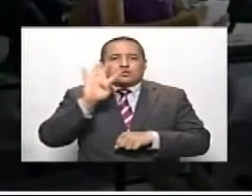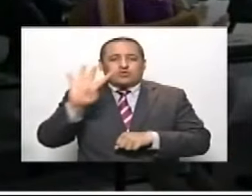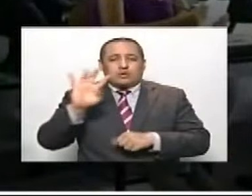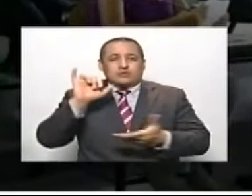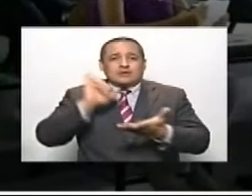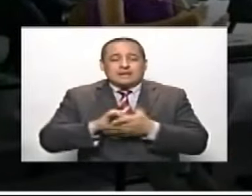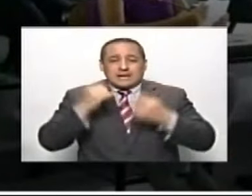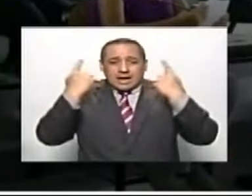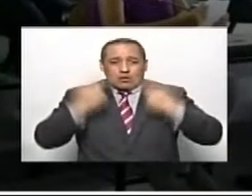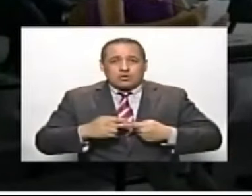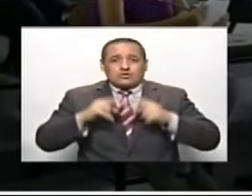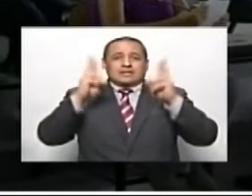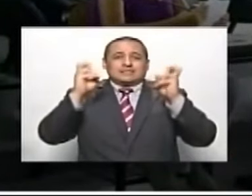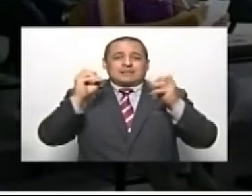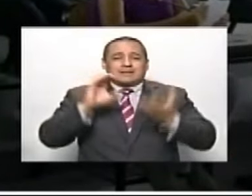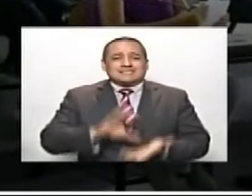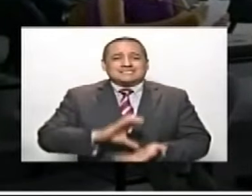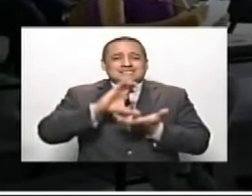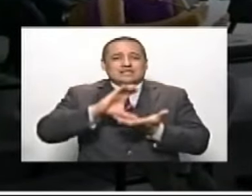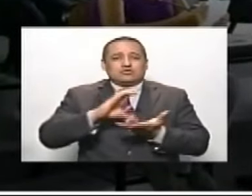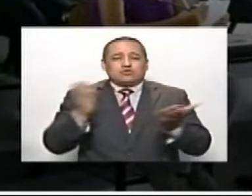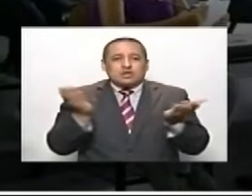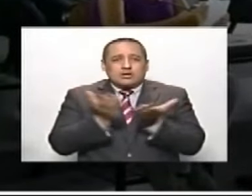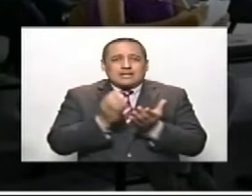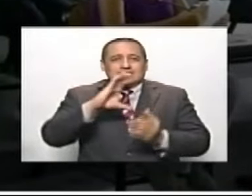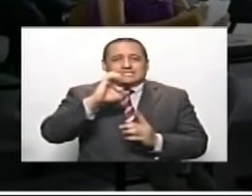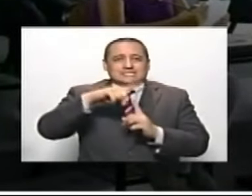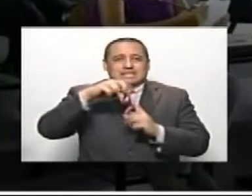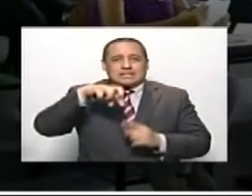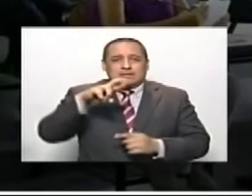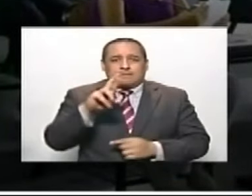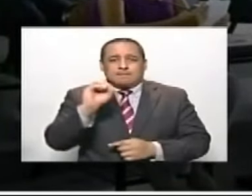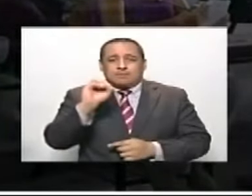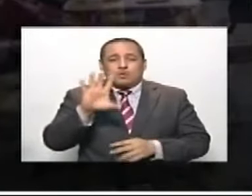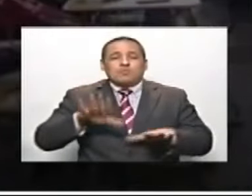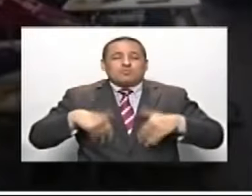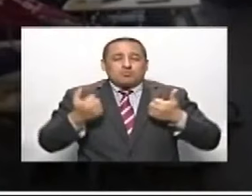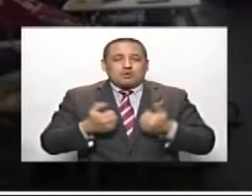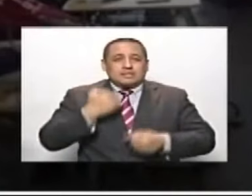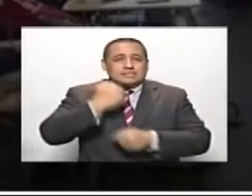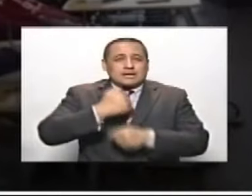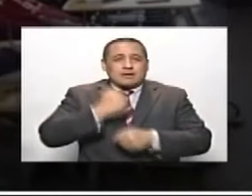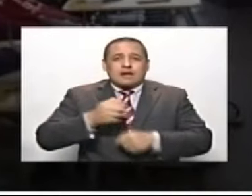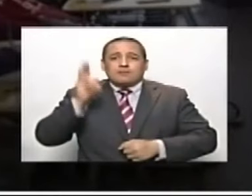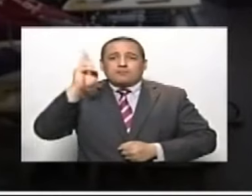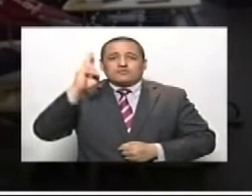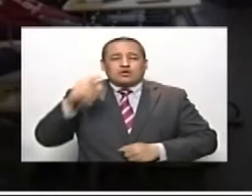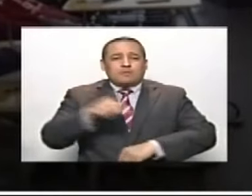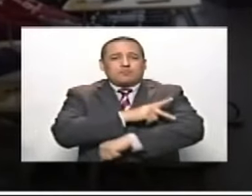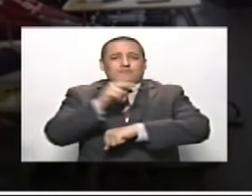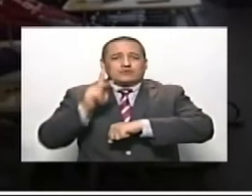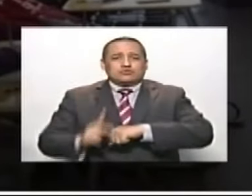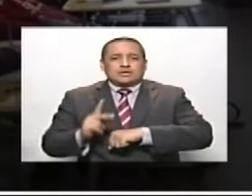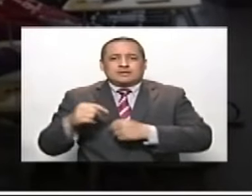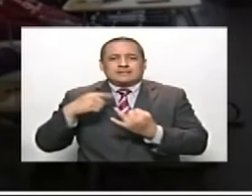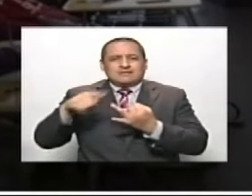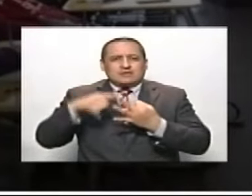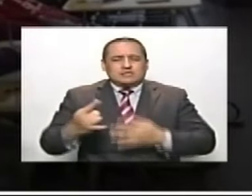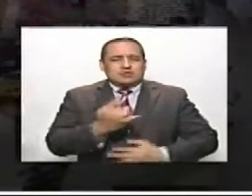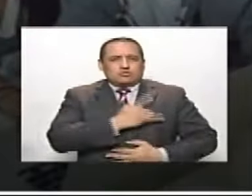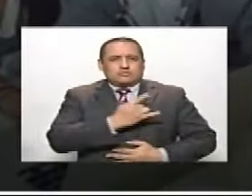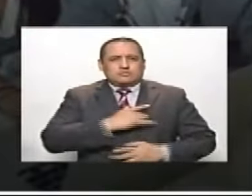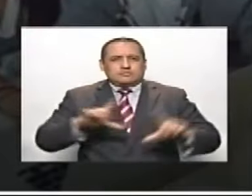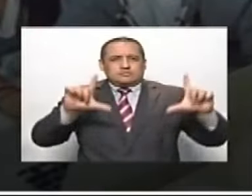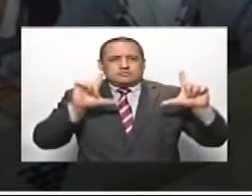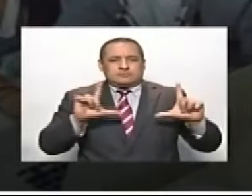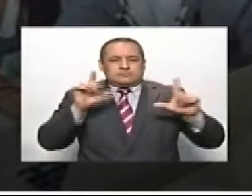28044, y establece que para el caso de Centro de Educación Técnico Productiva podrán ejercer la docencia profesional titulados